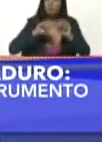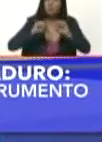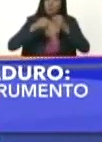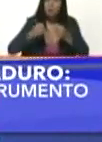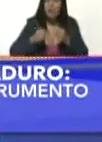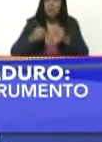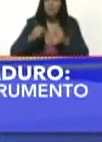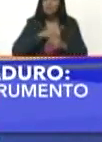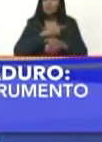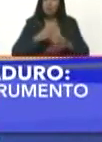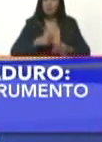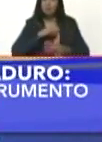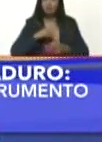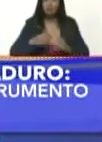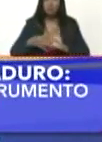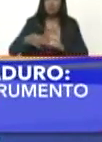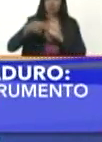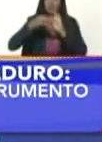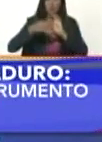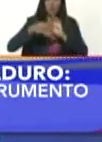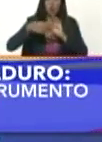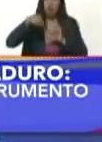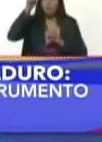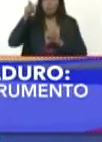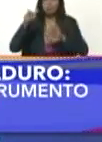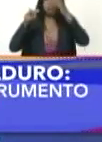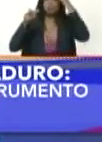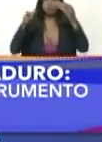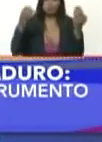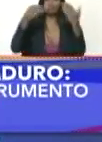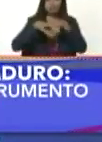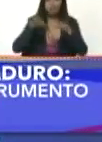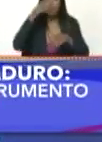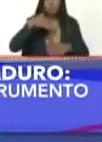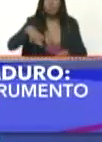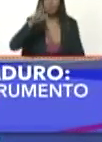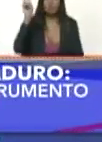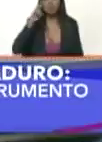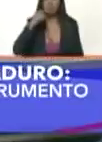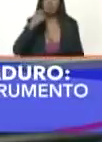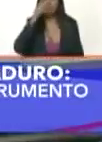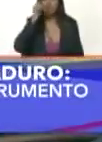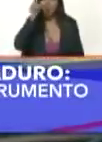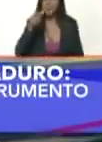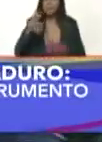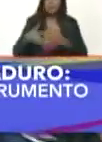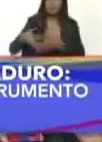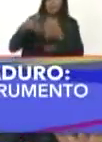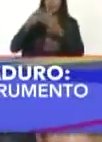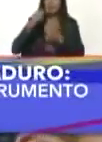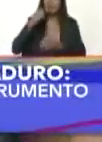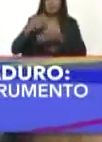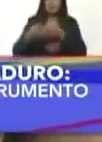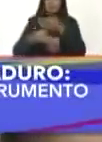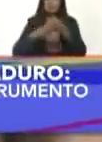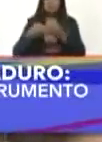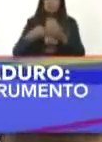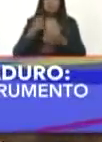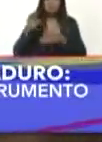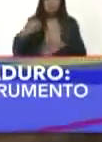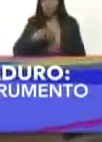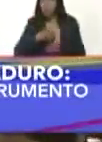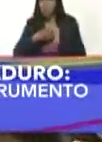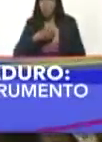roer. Y es la unión cívico-militar del pueblo de Venezuela que le dice a Craig Faller y al imperio norteamericano, no han